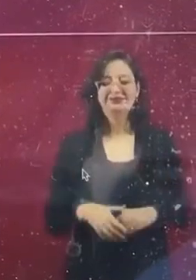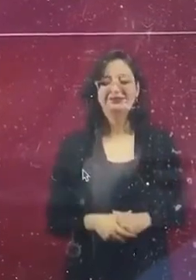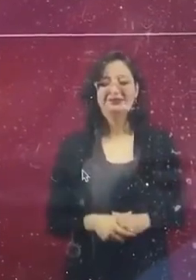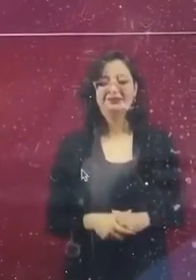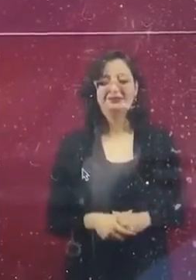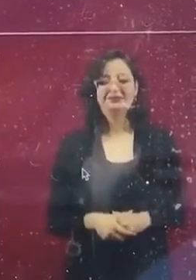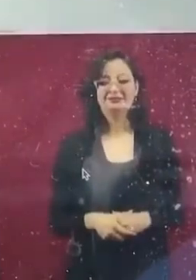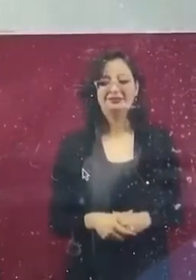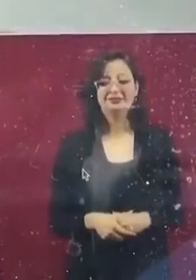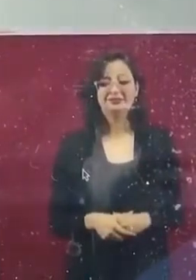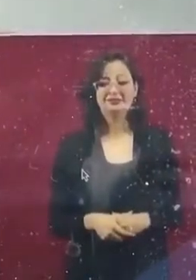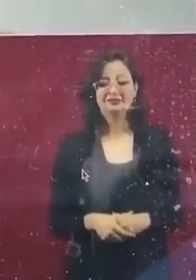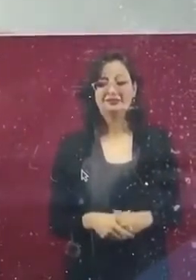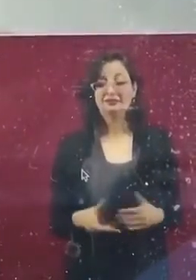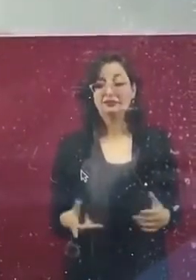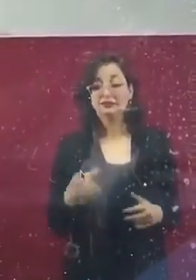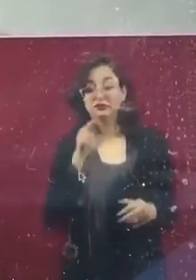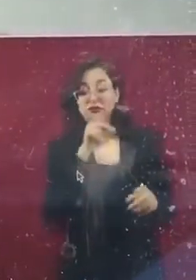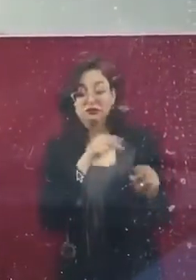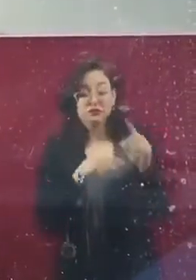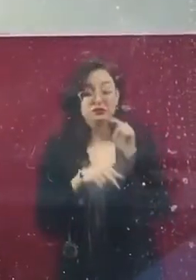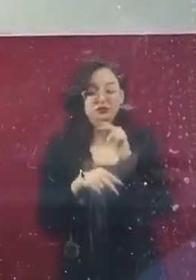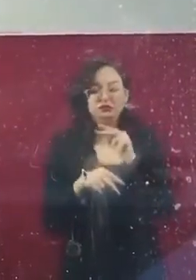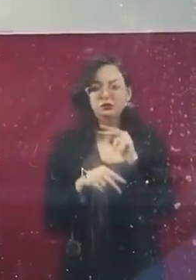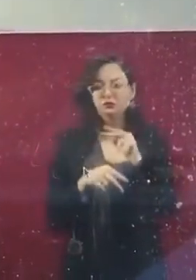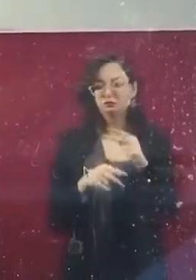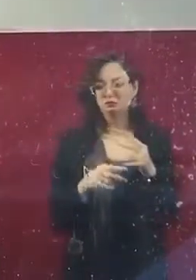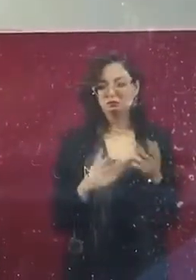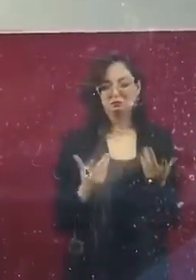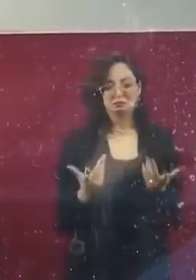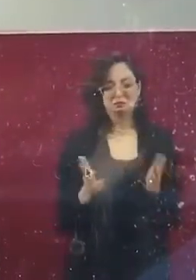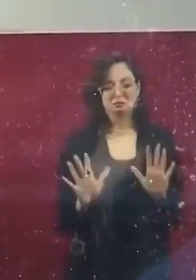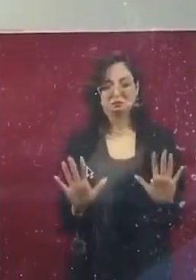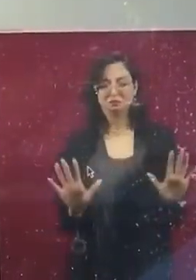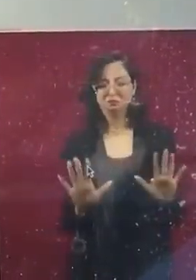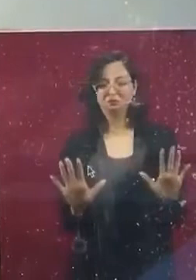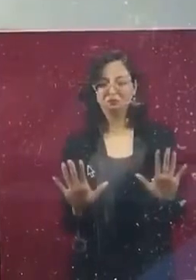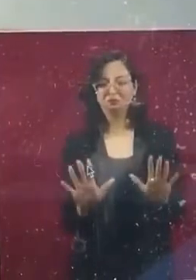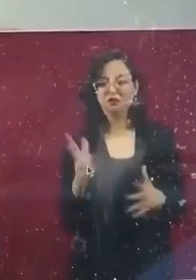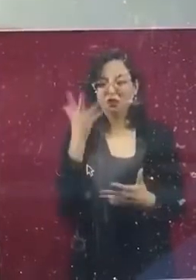para que no se anden preocupando o se confundan.